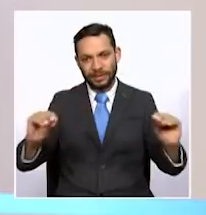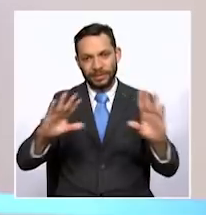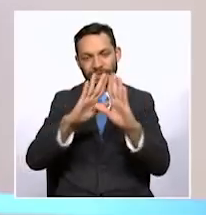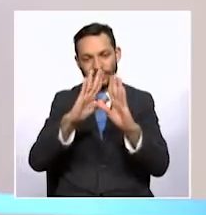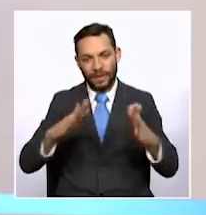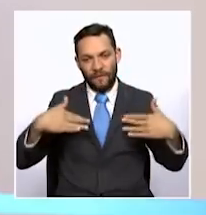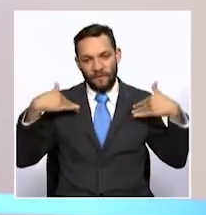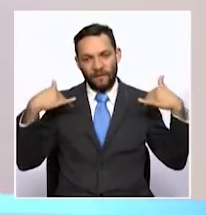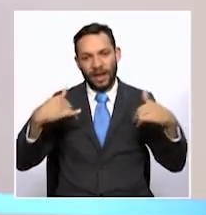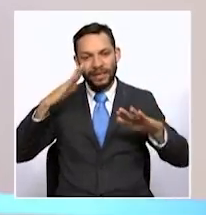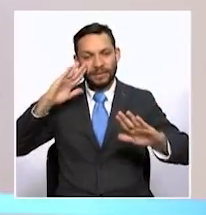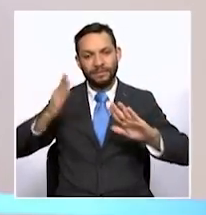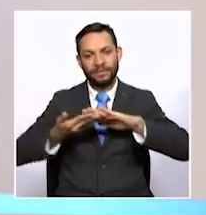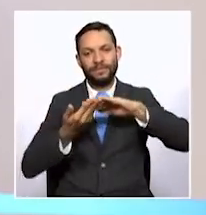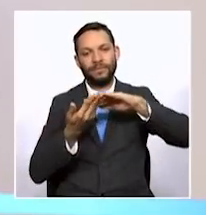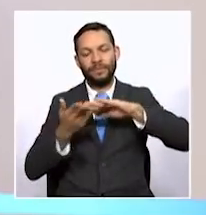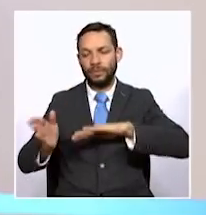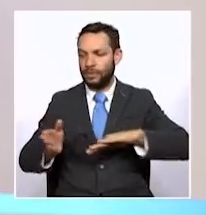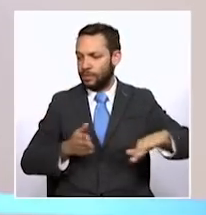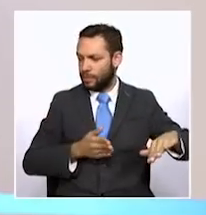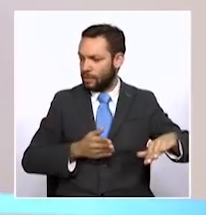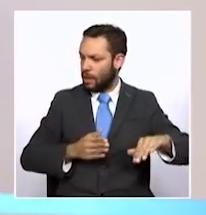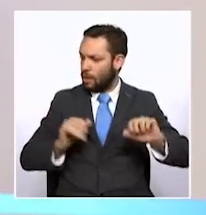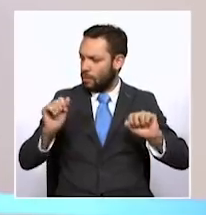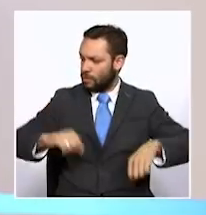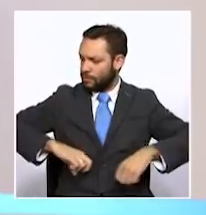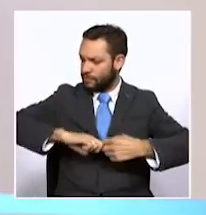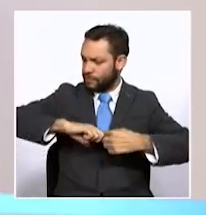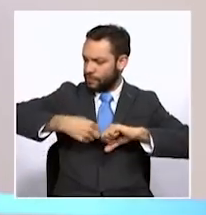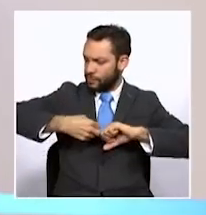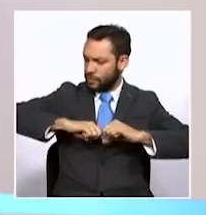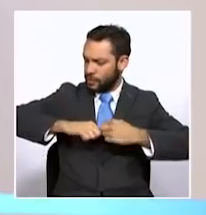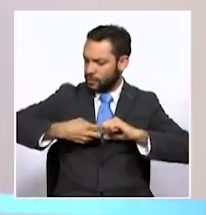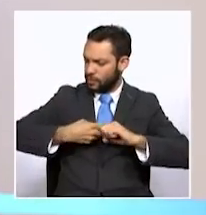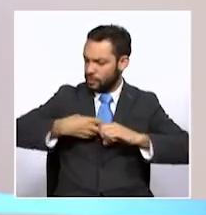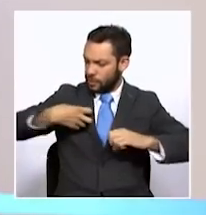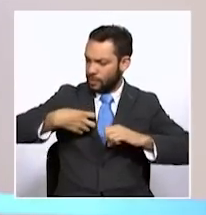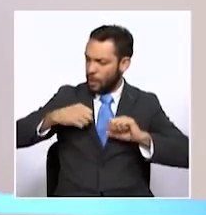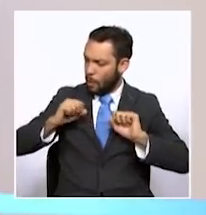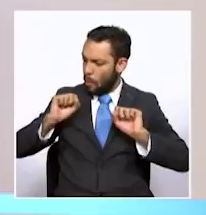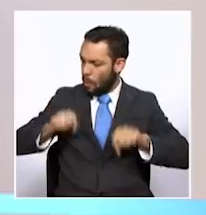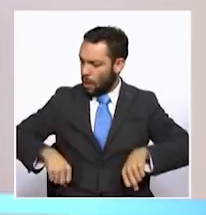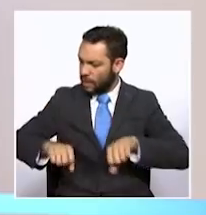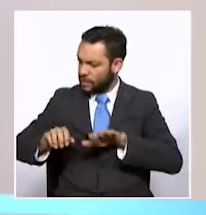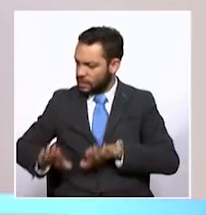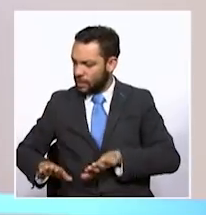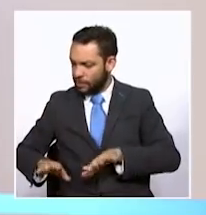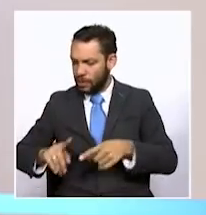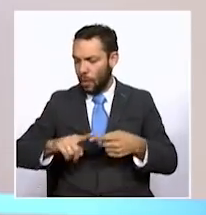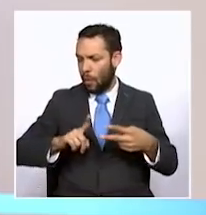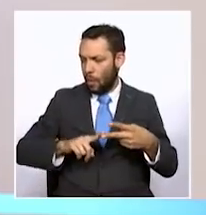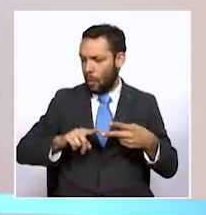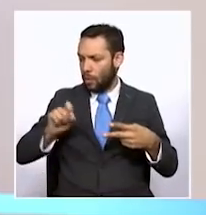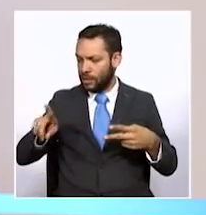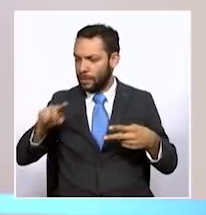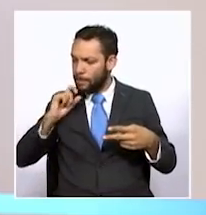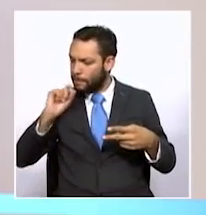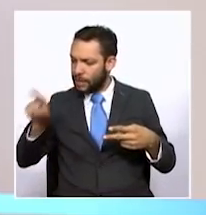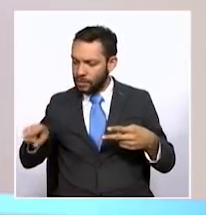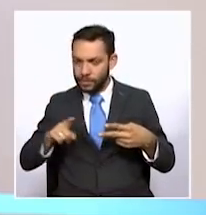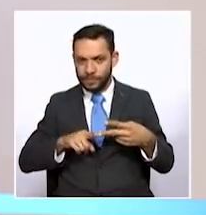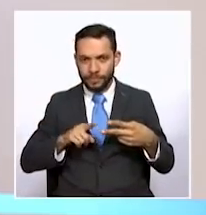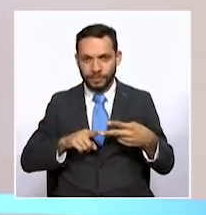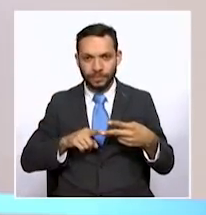Buenas tardes, ¿se puede detener la artrosis y la osteoporosis? Y pregunta Beatriz Estela Espinal Torres. Buenas noches, médicos. Después